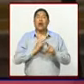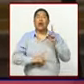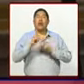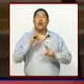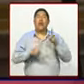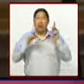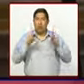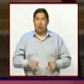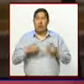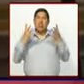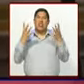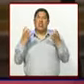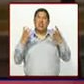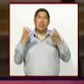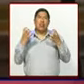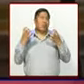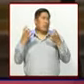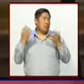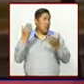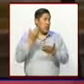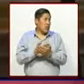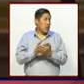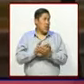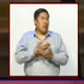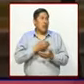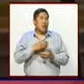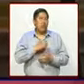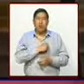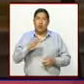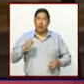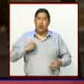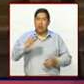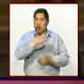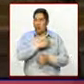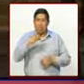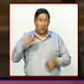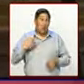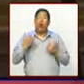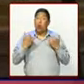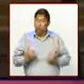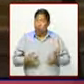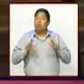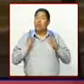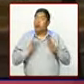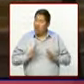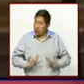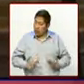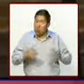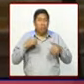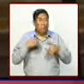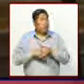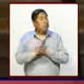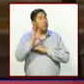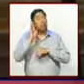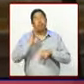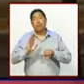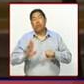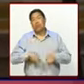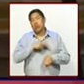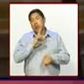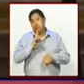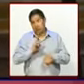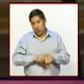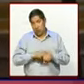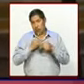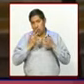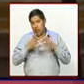personas que querían justamente llegar a la Asamblea Legislativa. Hoy el panorama ha cambiado, la gente puede circular, hay ingreso de forma normal en